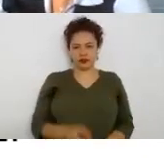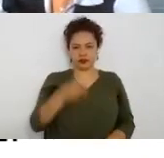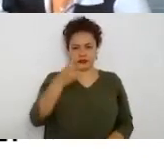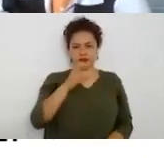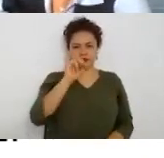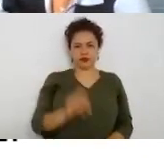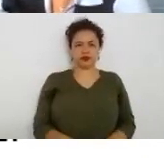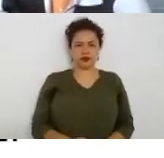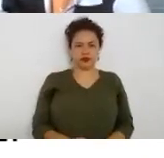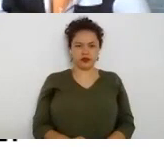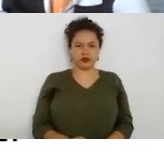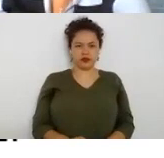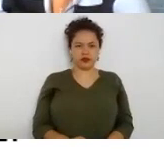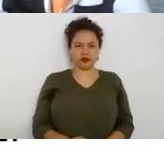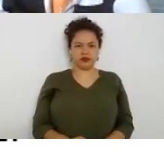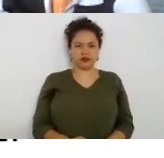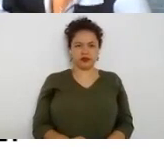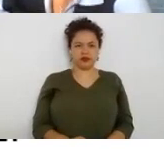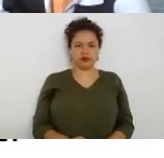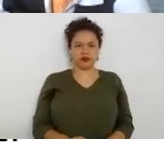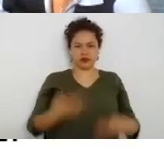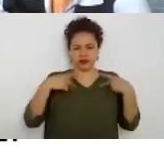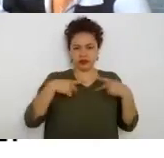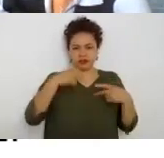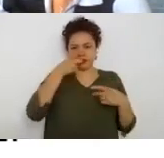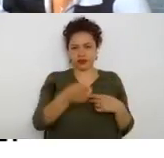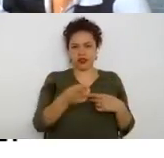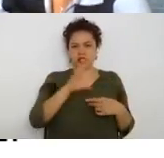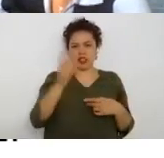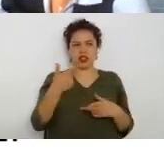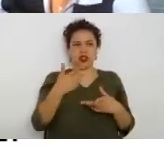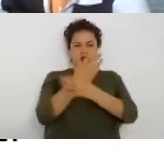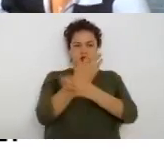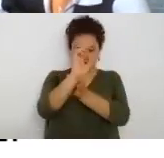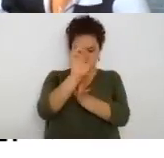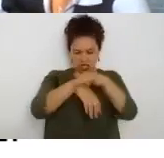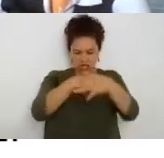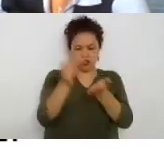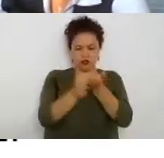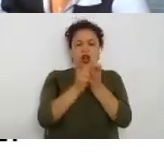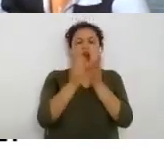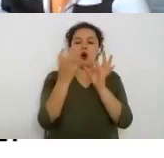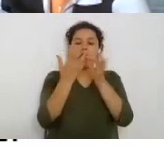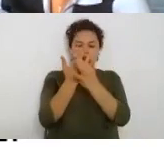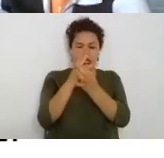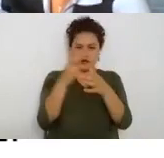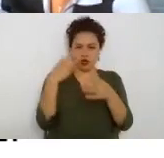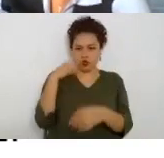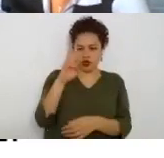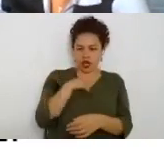Entonces, yo estoy atendiendo a la víctima, pero si no me percaté que a lo mejor tiene alguna pulsera de algún metal, algún anillo y demás,